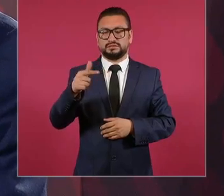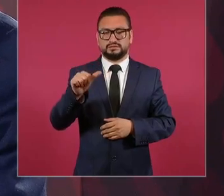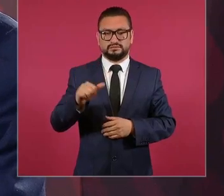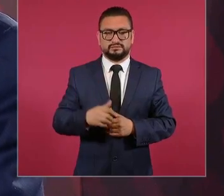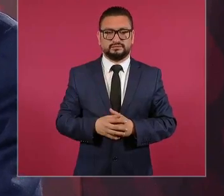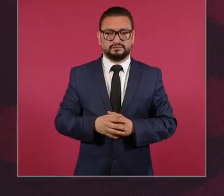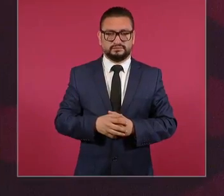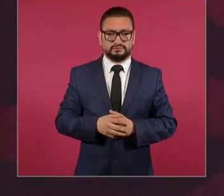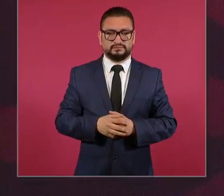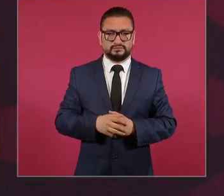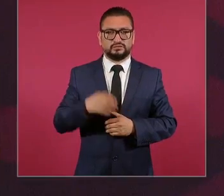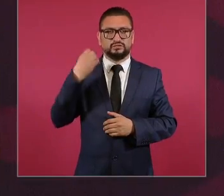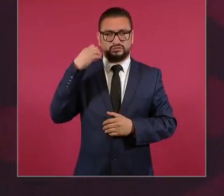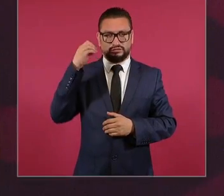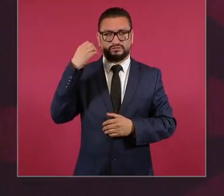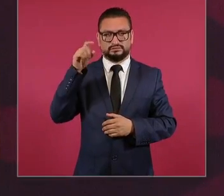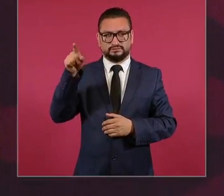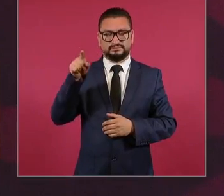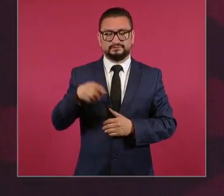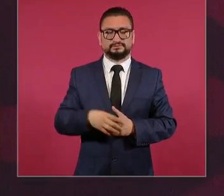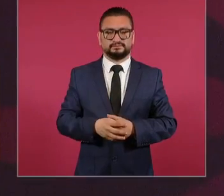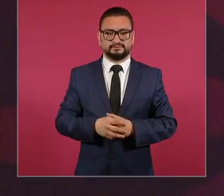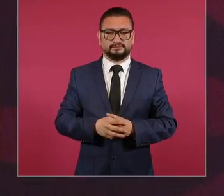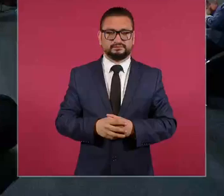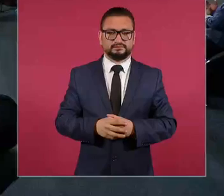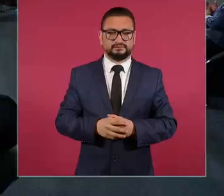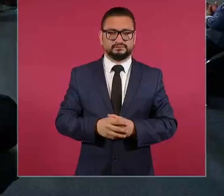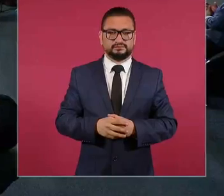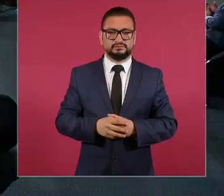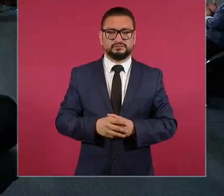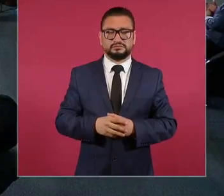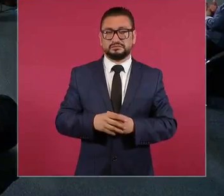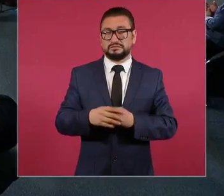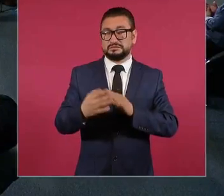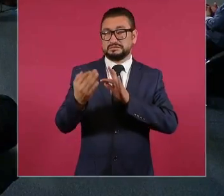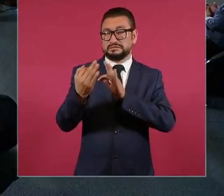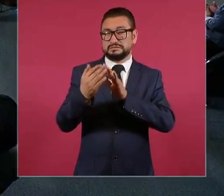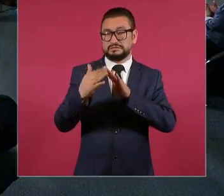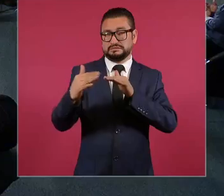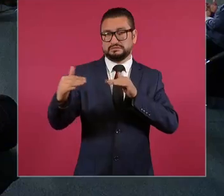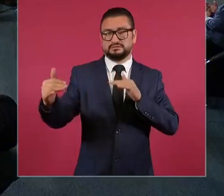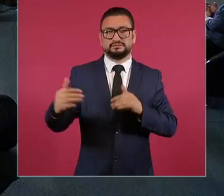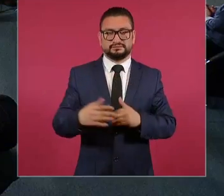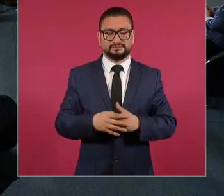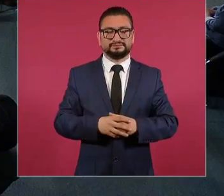de Oaxaca no es en la costa pero está cerca ahí en el mar